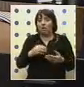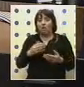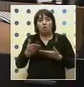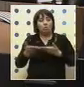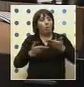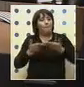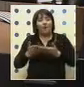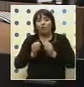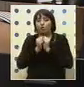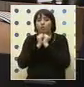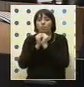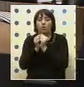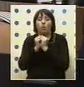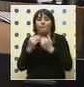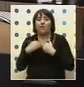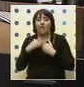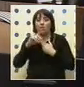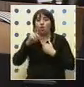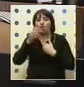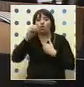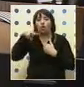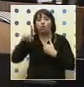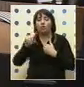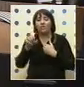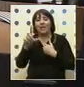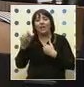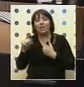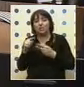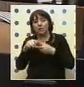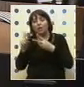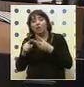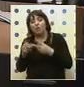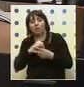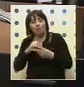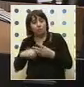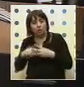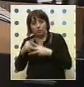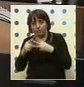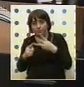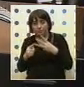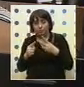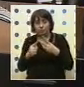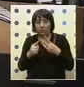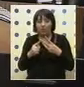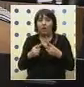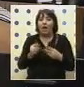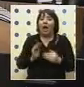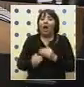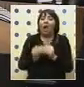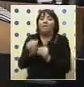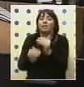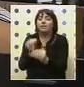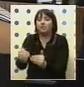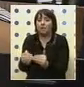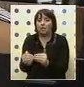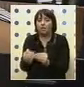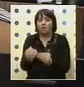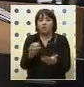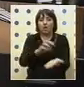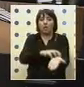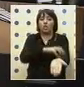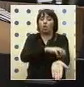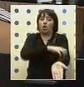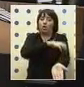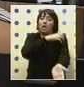dicho el colega González y Mirosivit, que entendemos que tenemos que avanzar hacia un regionalismo, hacia